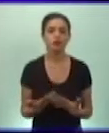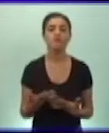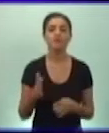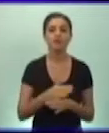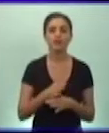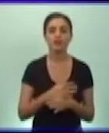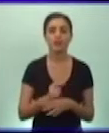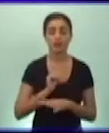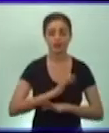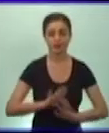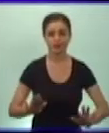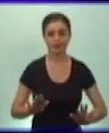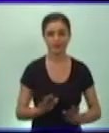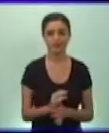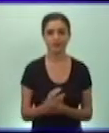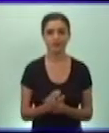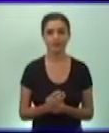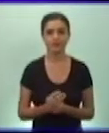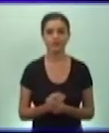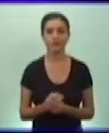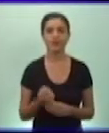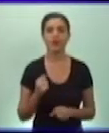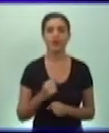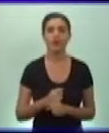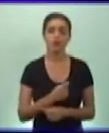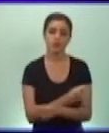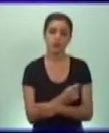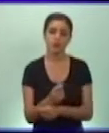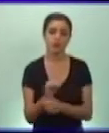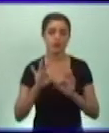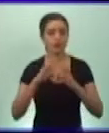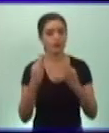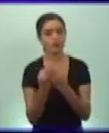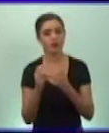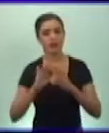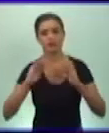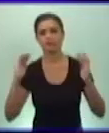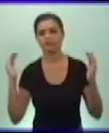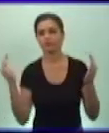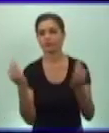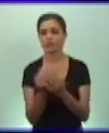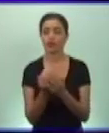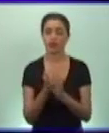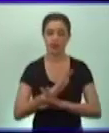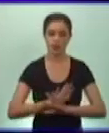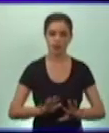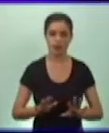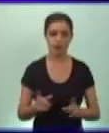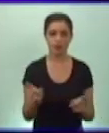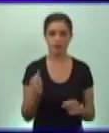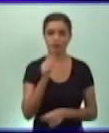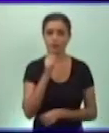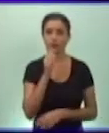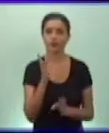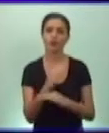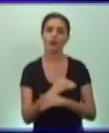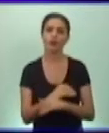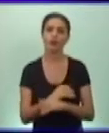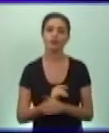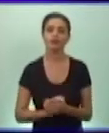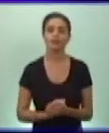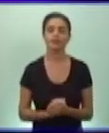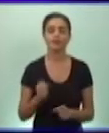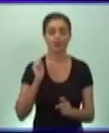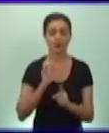imagino también los maestros y los profesores, bueno, la familia en general haya aclarado esta duda sobre el halo solar. Vamos